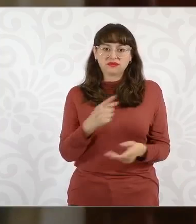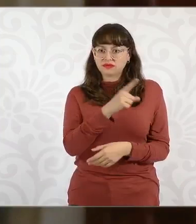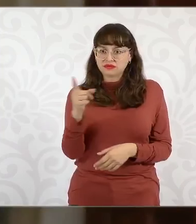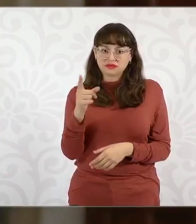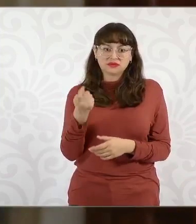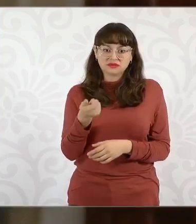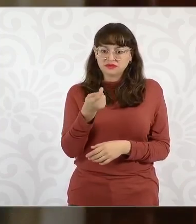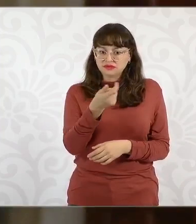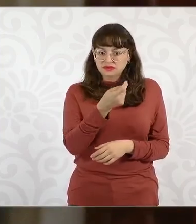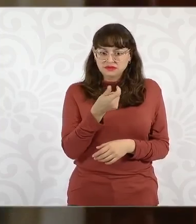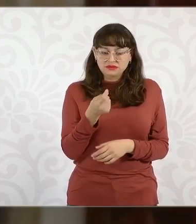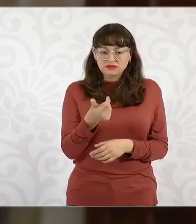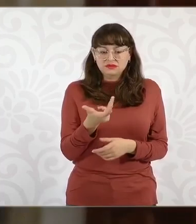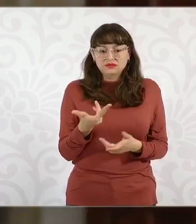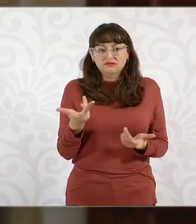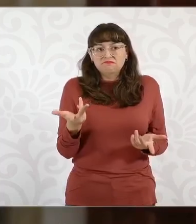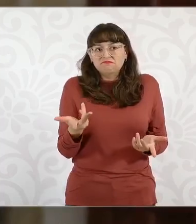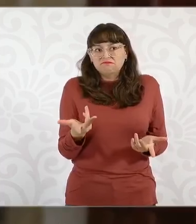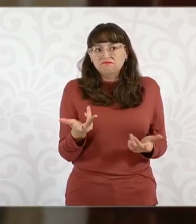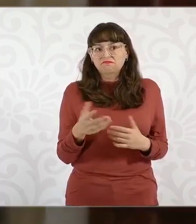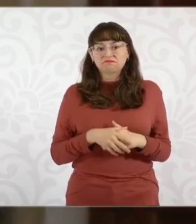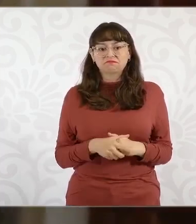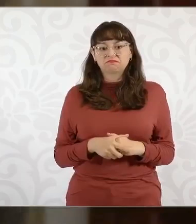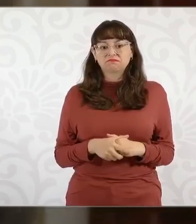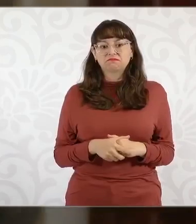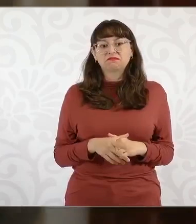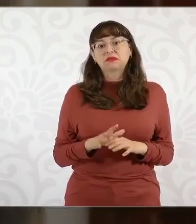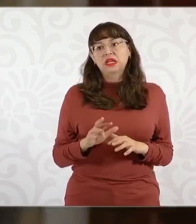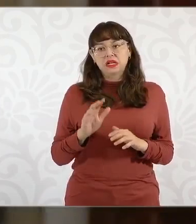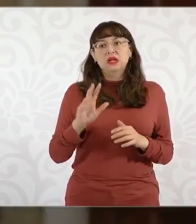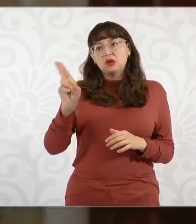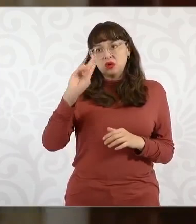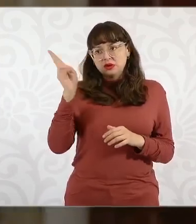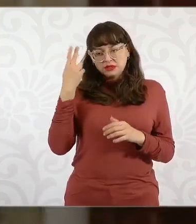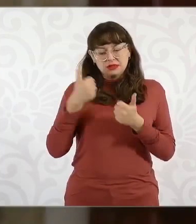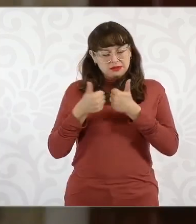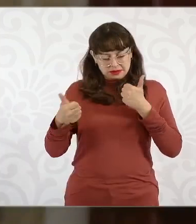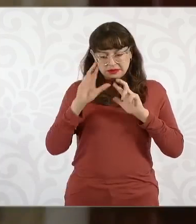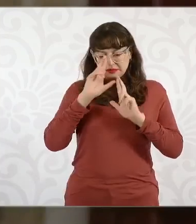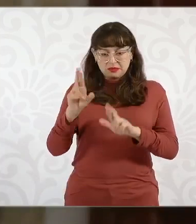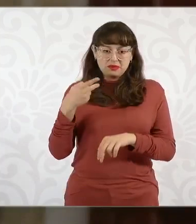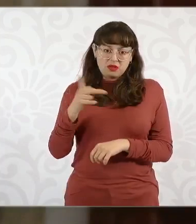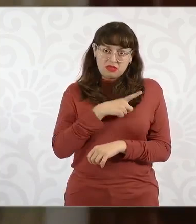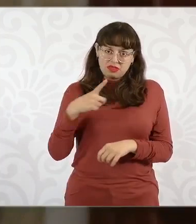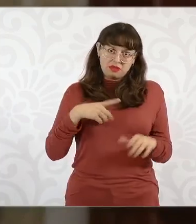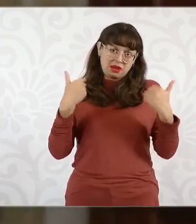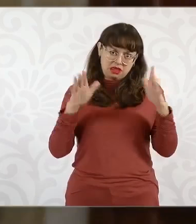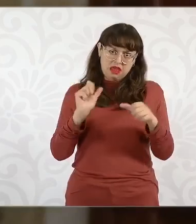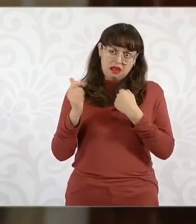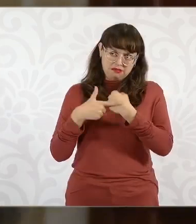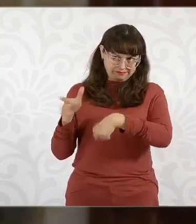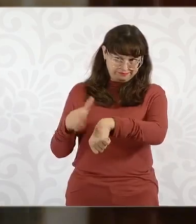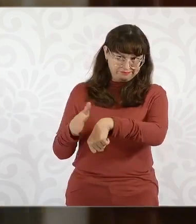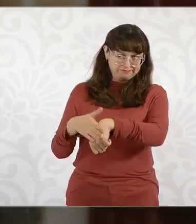la gran demanda que tiene. Preguntarle si, respetando la autonomía, ¿no sería importante hacer un llamado a la UNAM para que ya